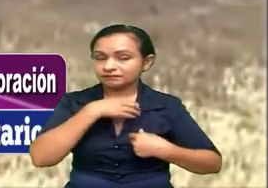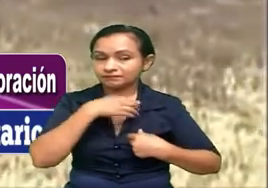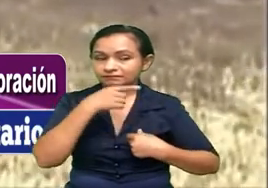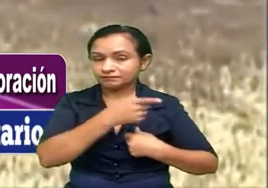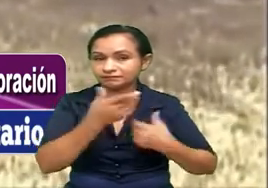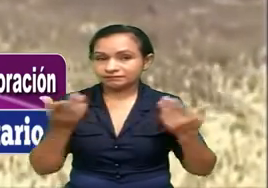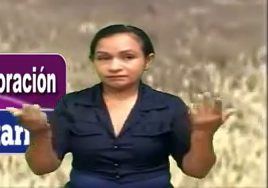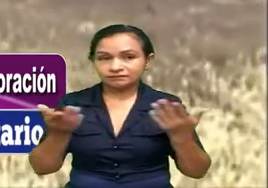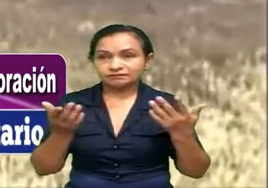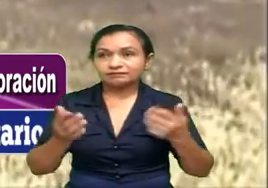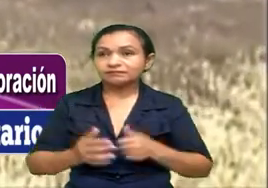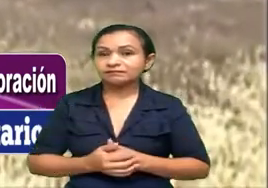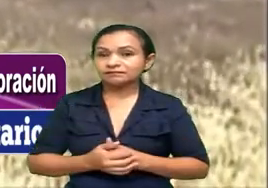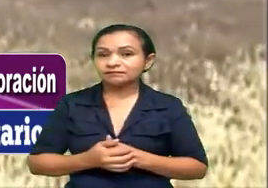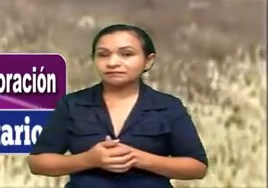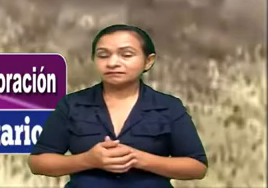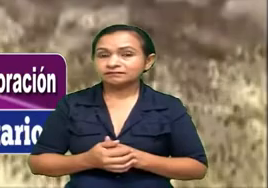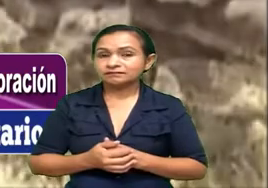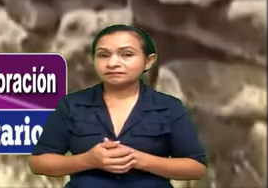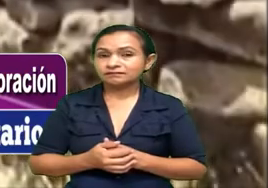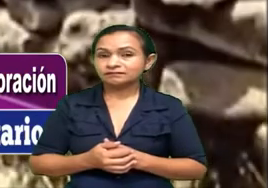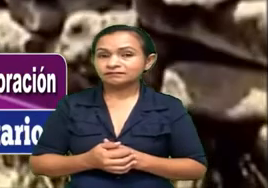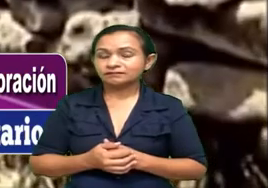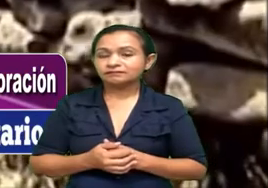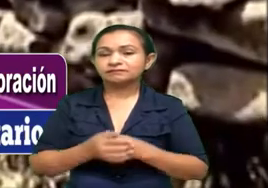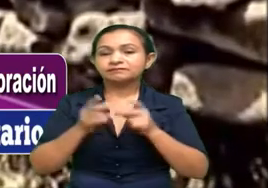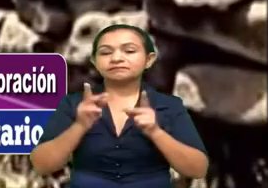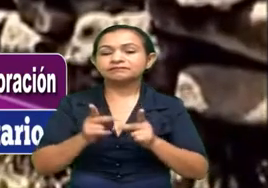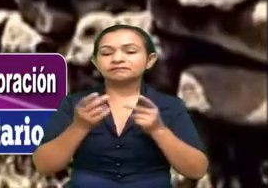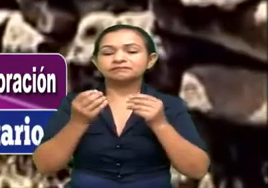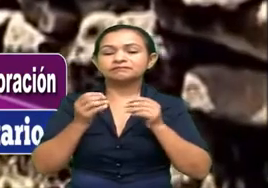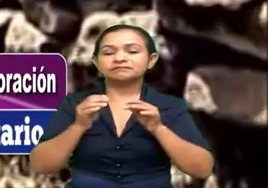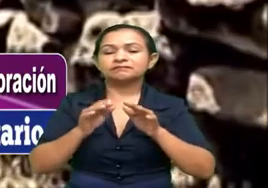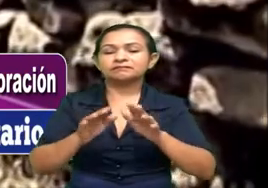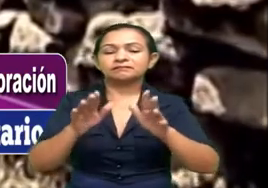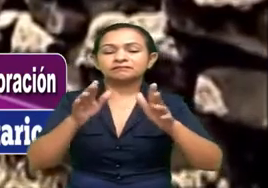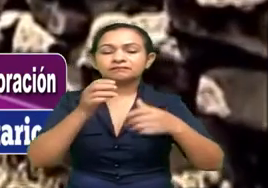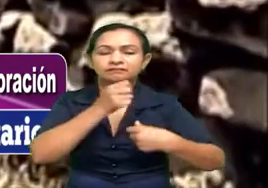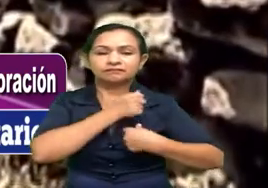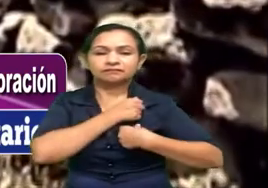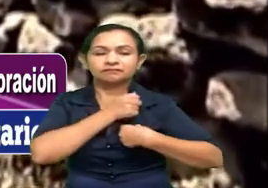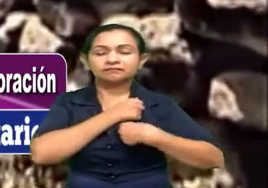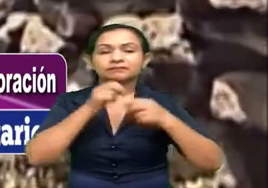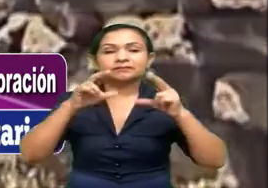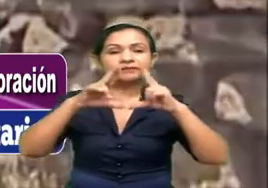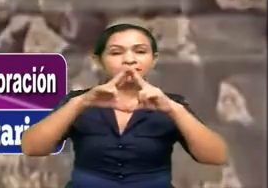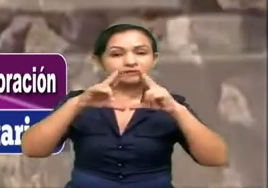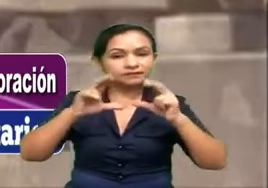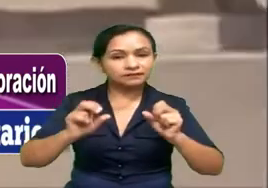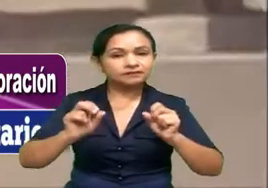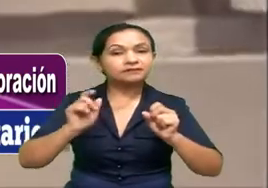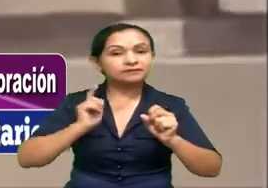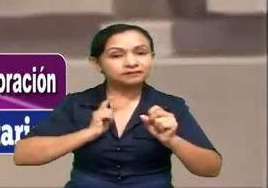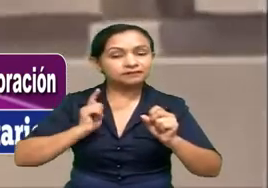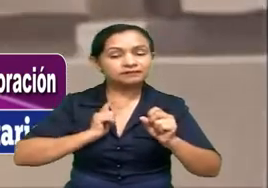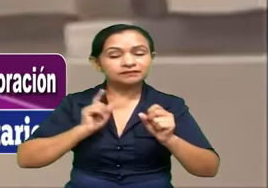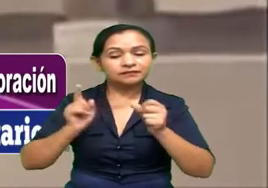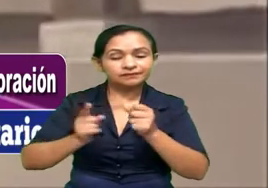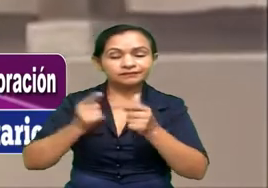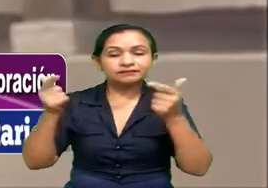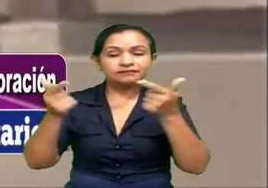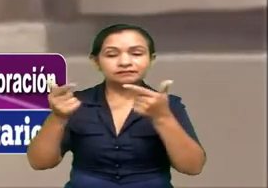que metieron la migración, metieron tropas, y recordad que Nicaragua estaba saliendo de la